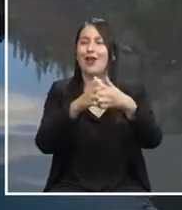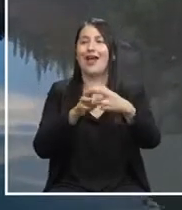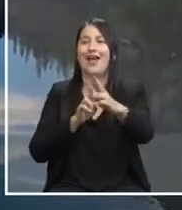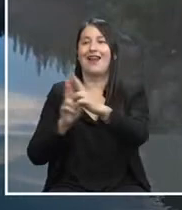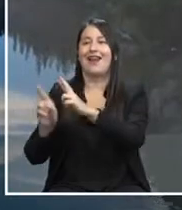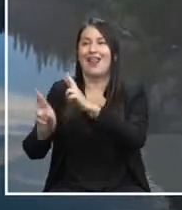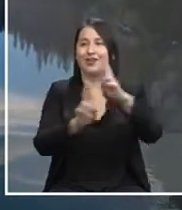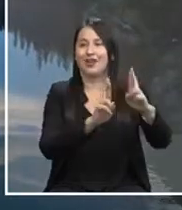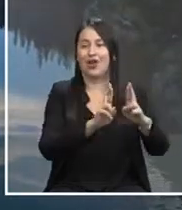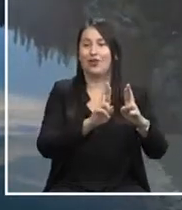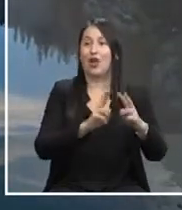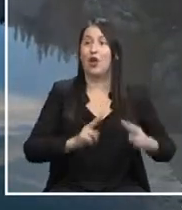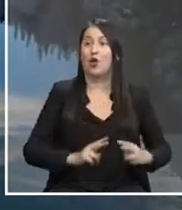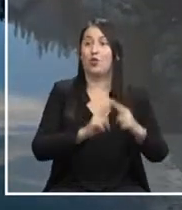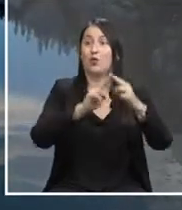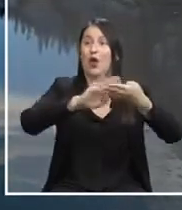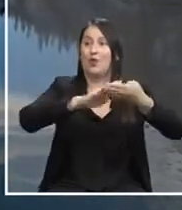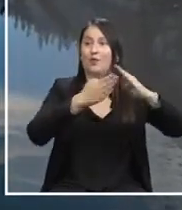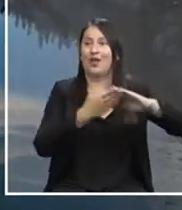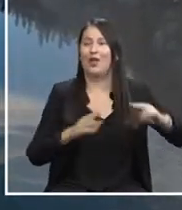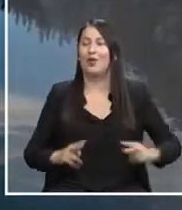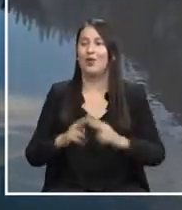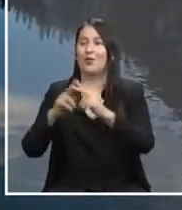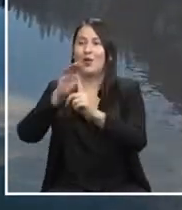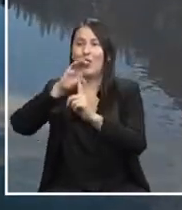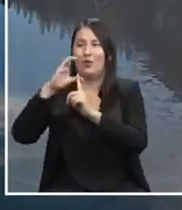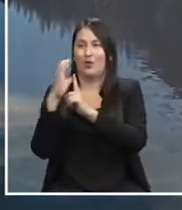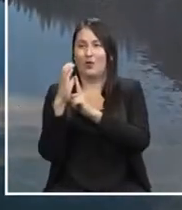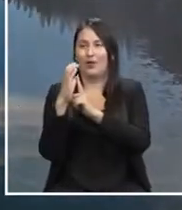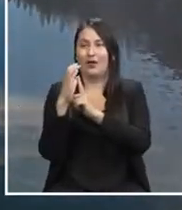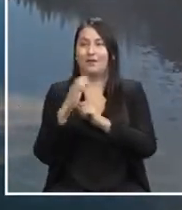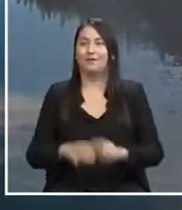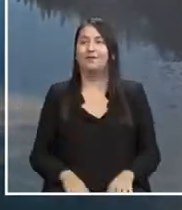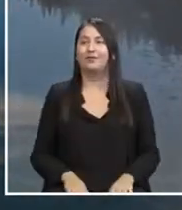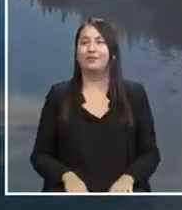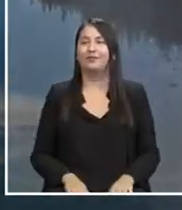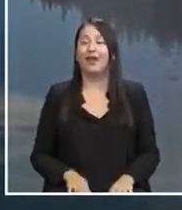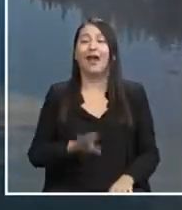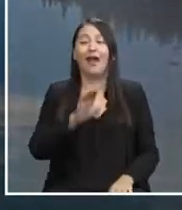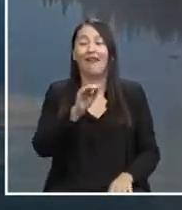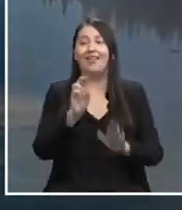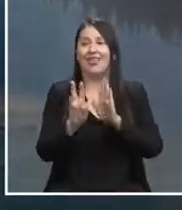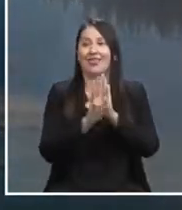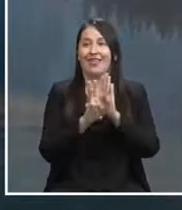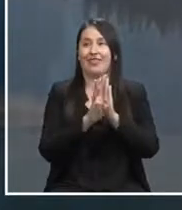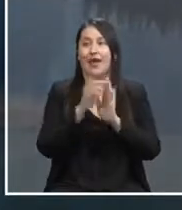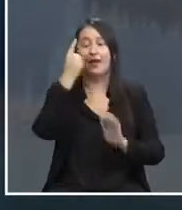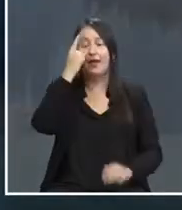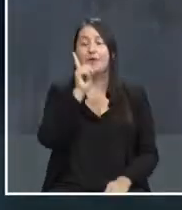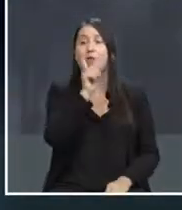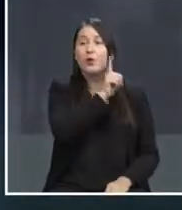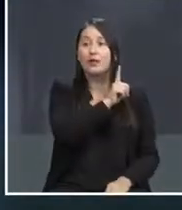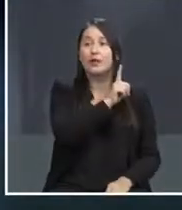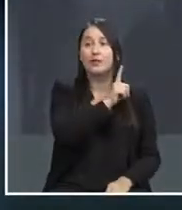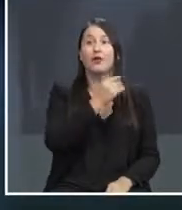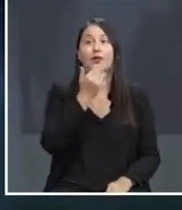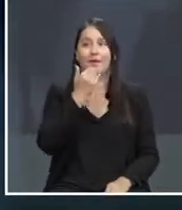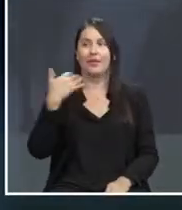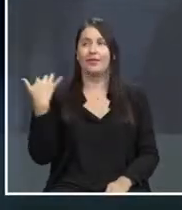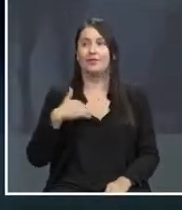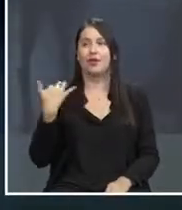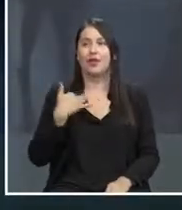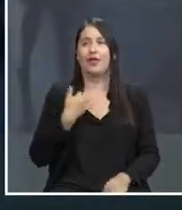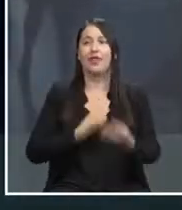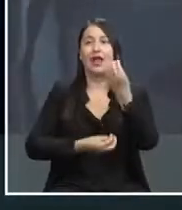comunidades, construye culturas, habla de identidad. Y por último, pero no menos importante, la comida es el